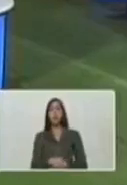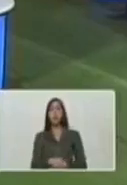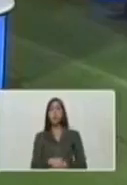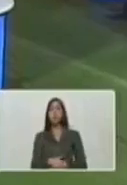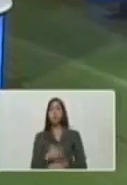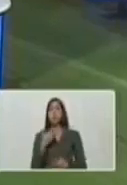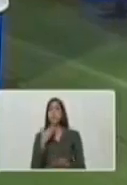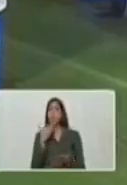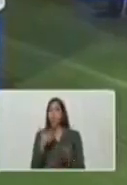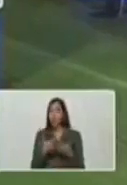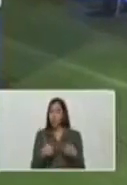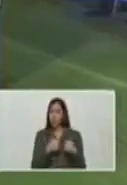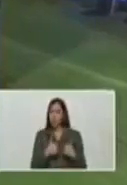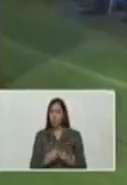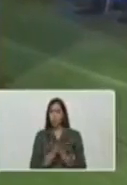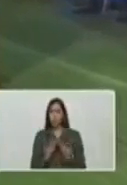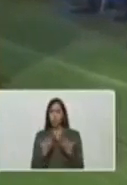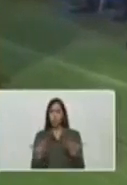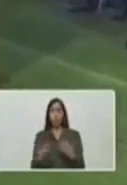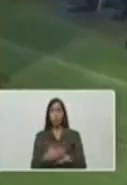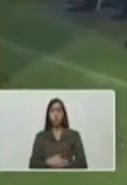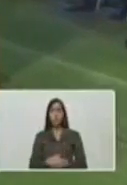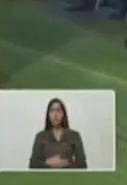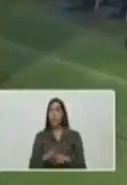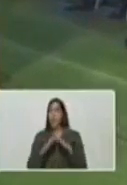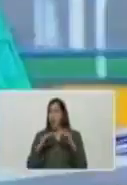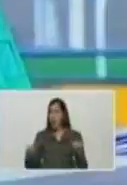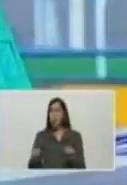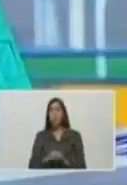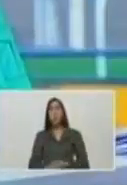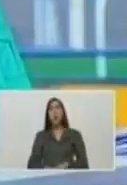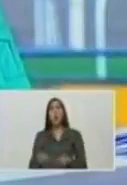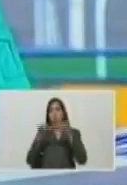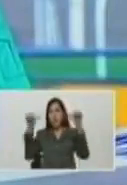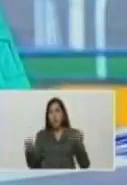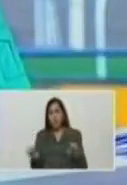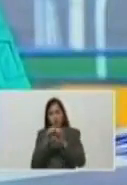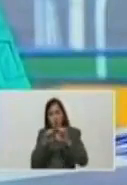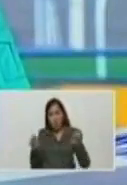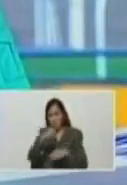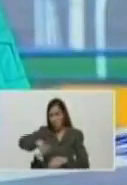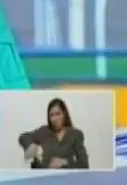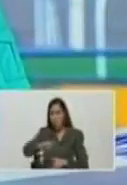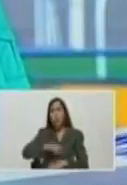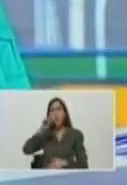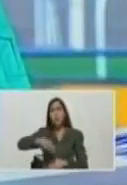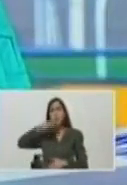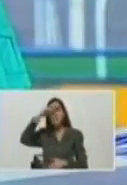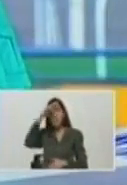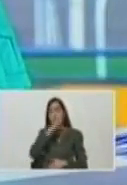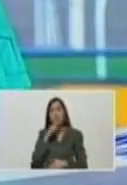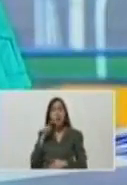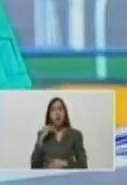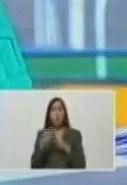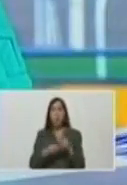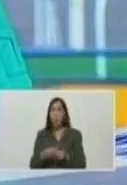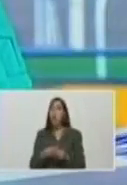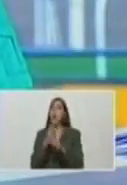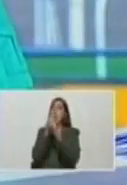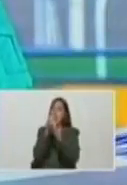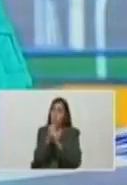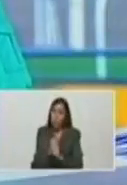agradecer del corazón a todo el magisterio venezolano, sino a los padres y madres por su voto de